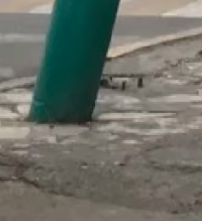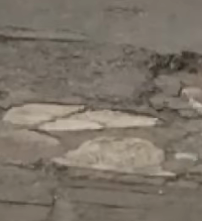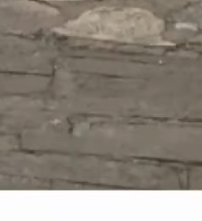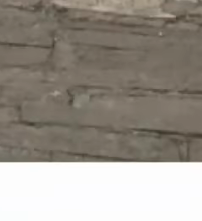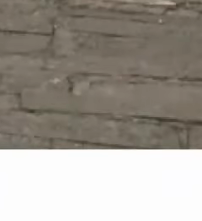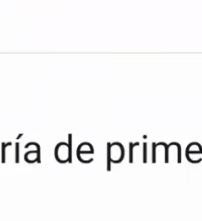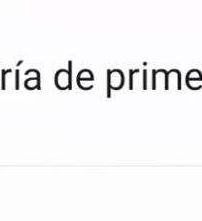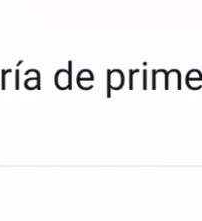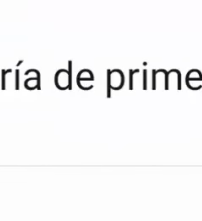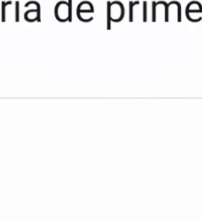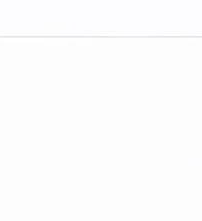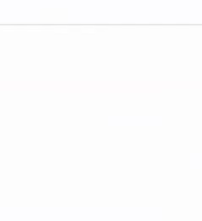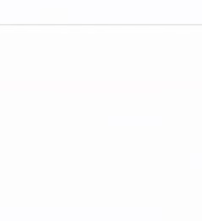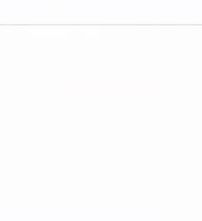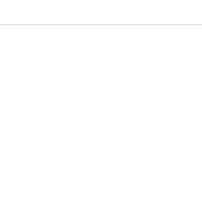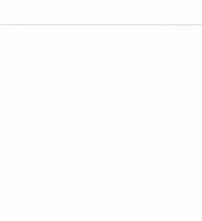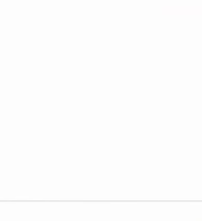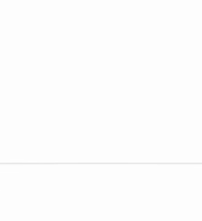grandotota?